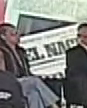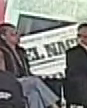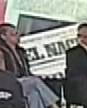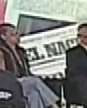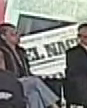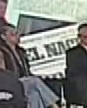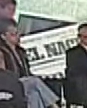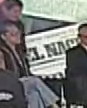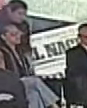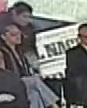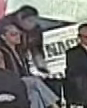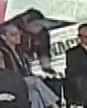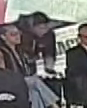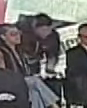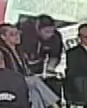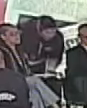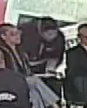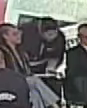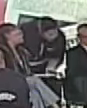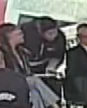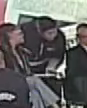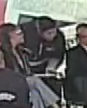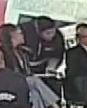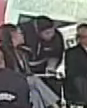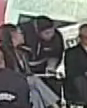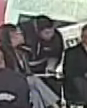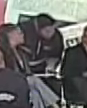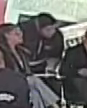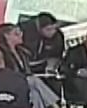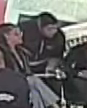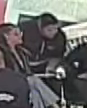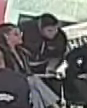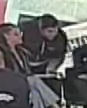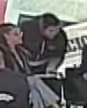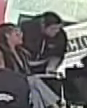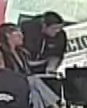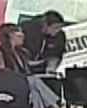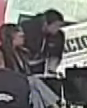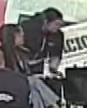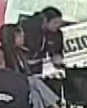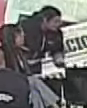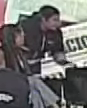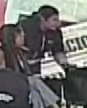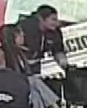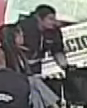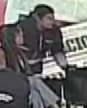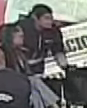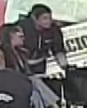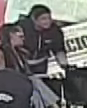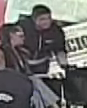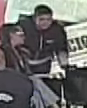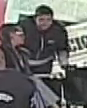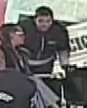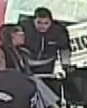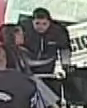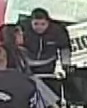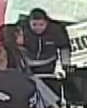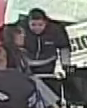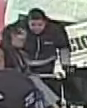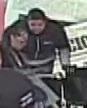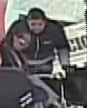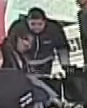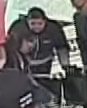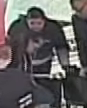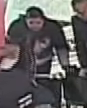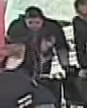momento la intervención que comparte a esta hora con los presentes acá en los espacios del Teatro Teresa Carreño. Están